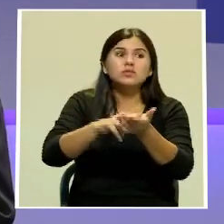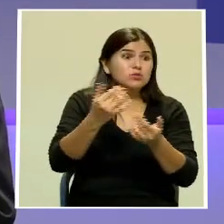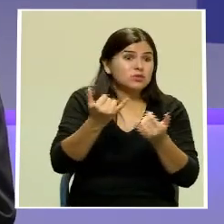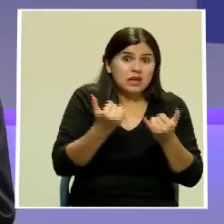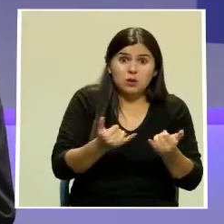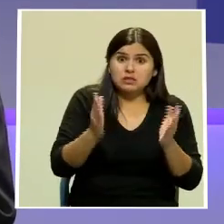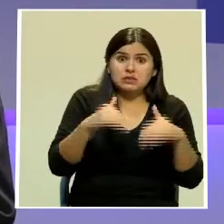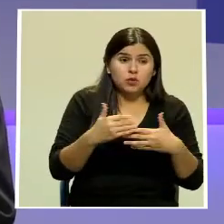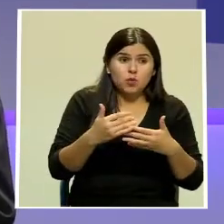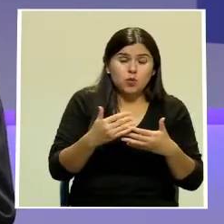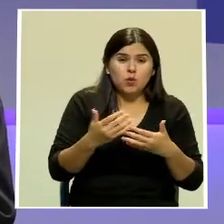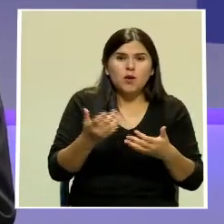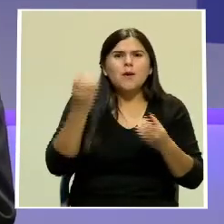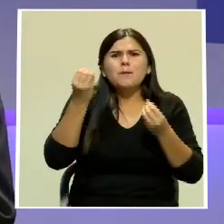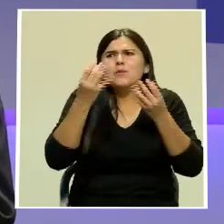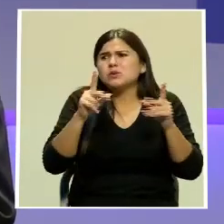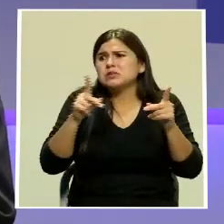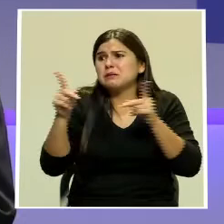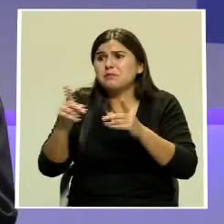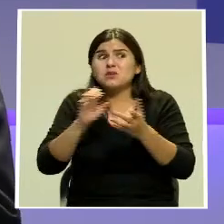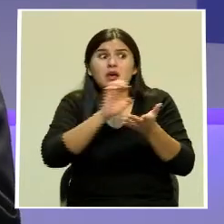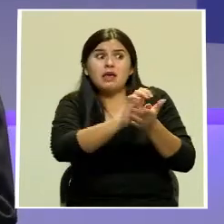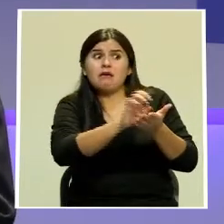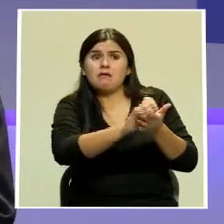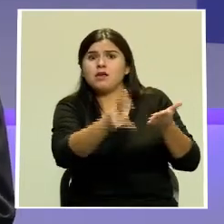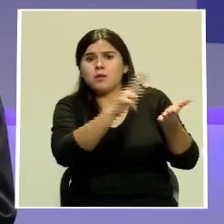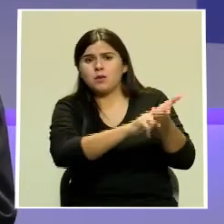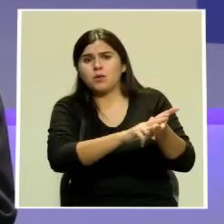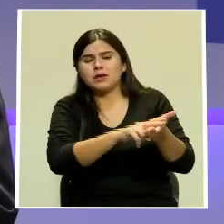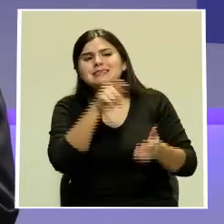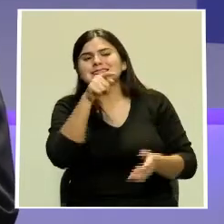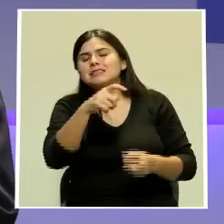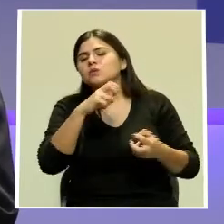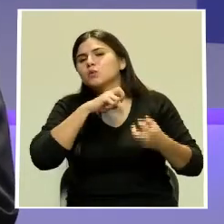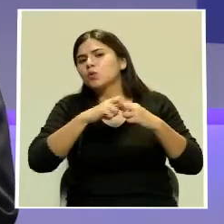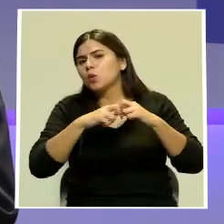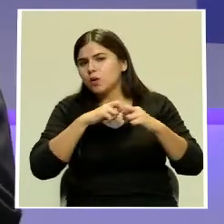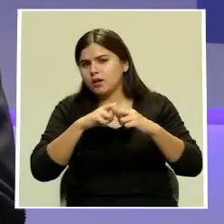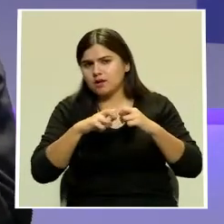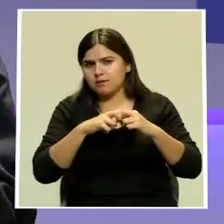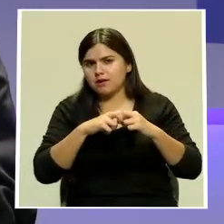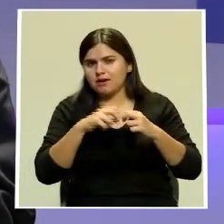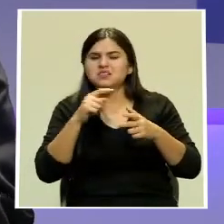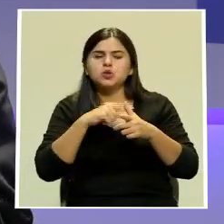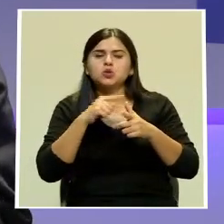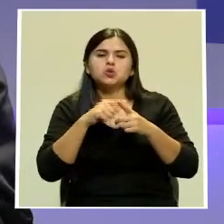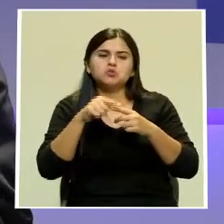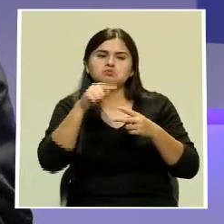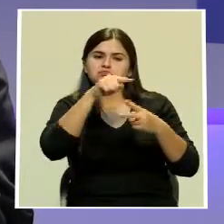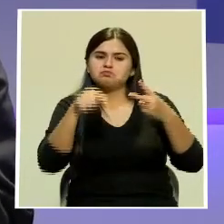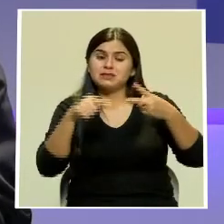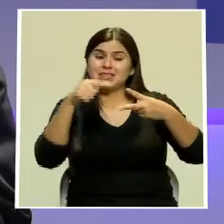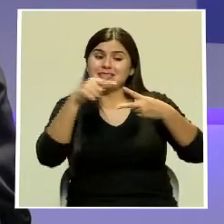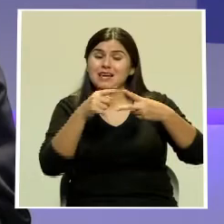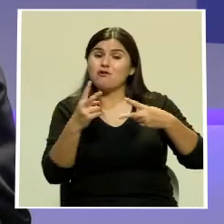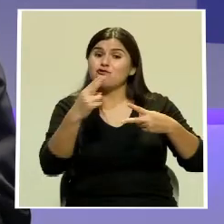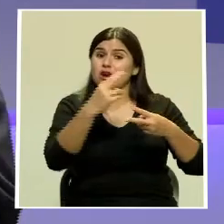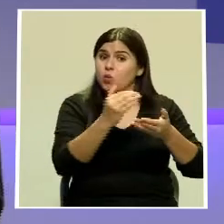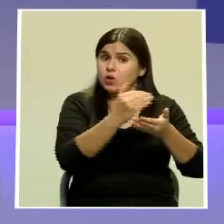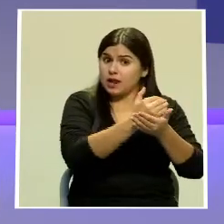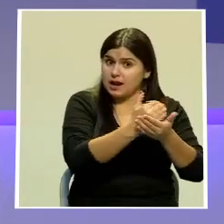odiosa evasión fiscal que nos está ahorita también generando un enorme problema. Yo creo que en esas dos líneas, recortar el gasto gasto, contener